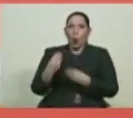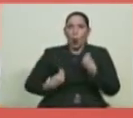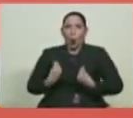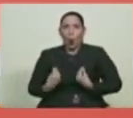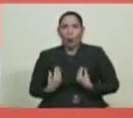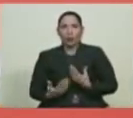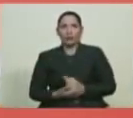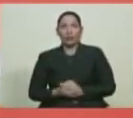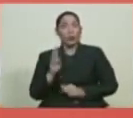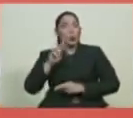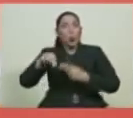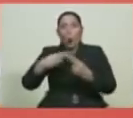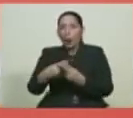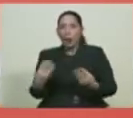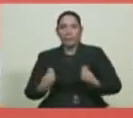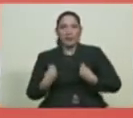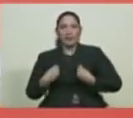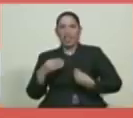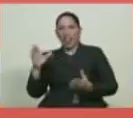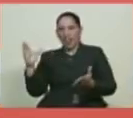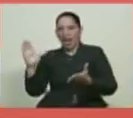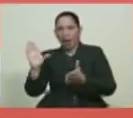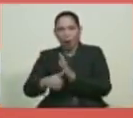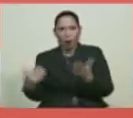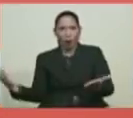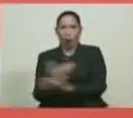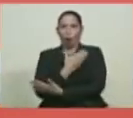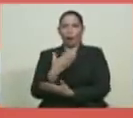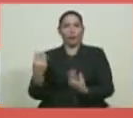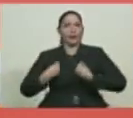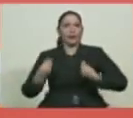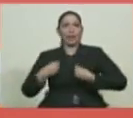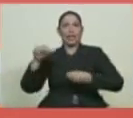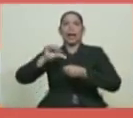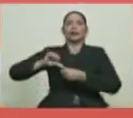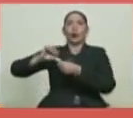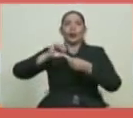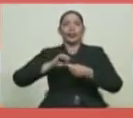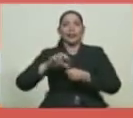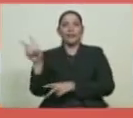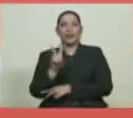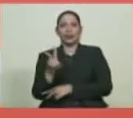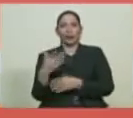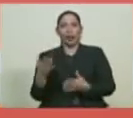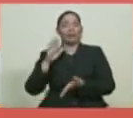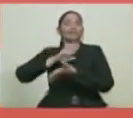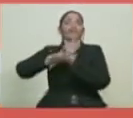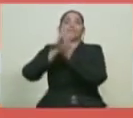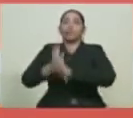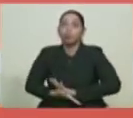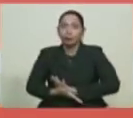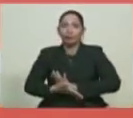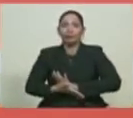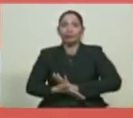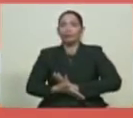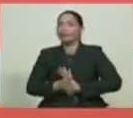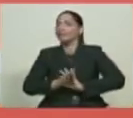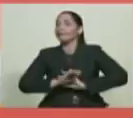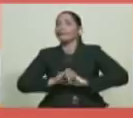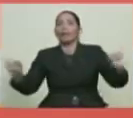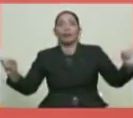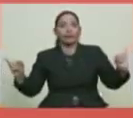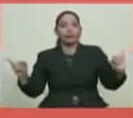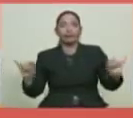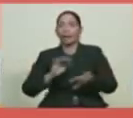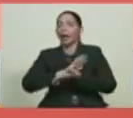a vivir ladrones como son de la gasolina venezolana, que se les acabó. Se les acabó esa manguangua, Fabiana.